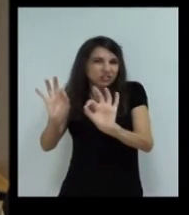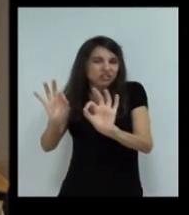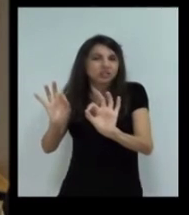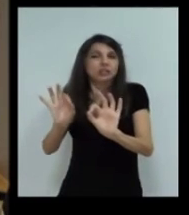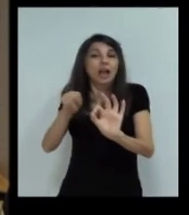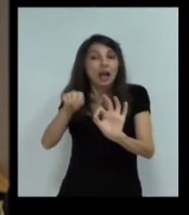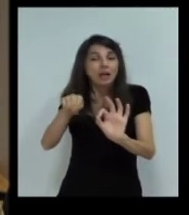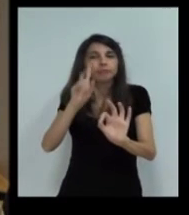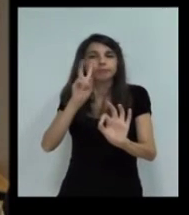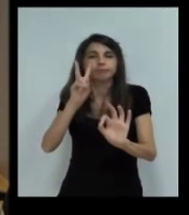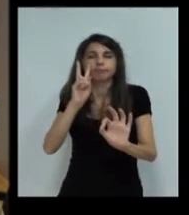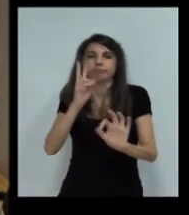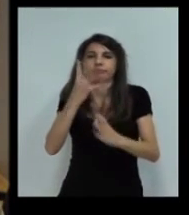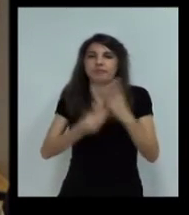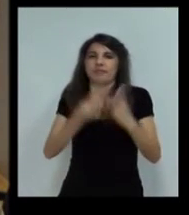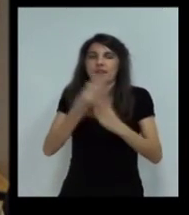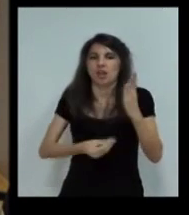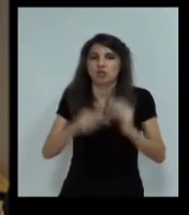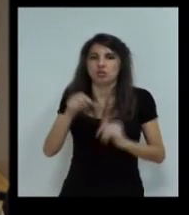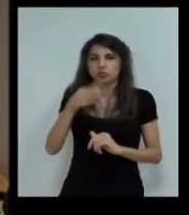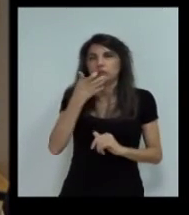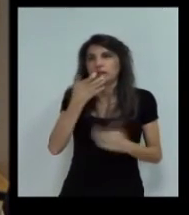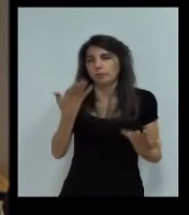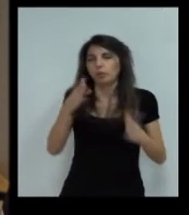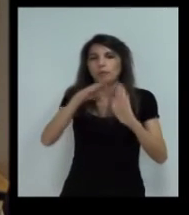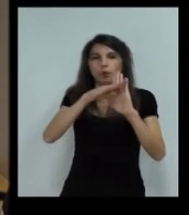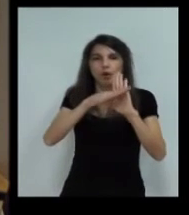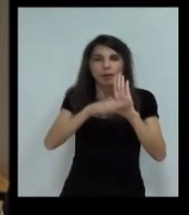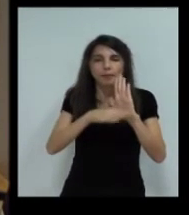nos encontramos deficiencias, por ejemplo, en programas